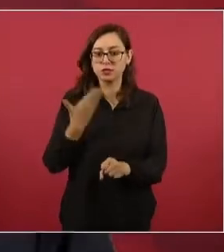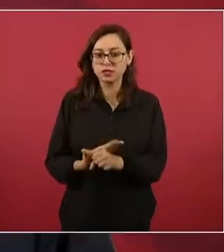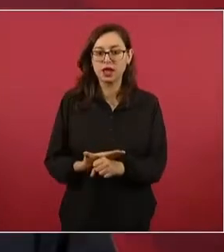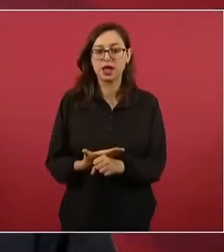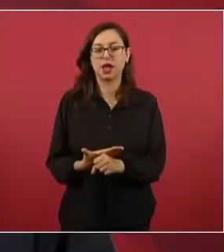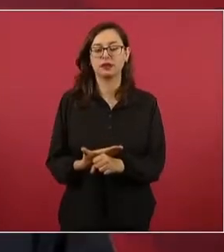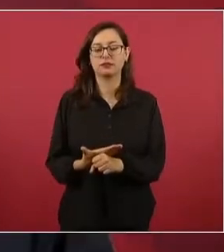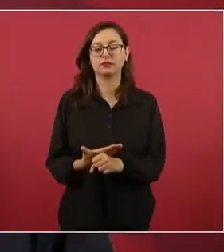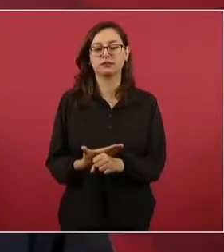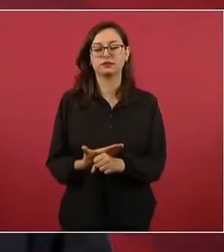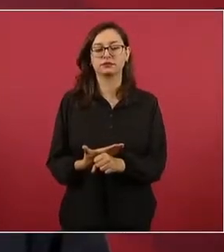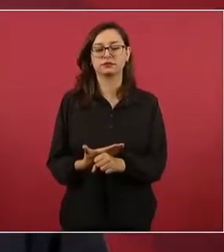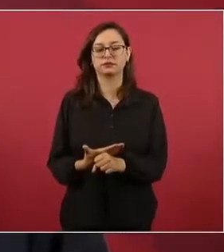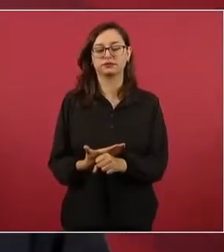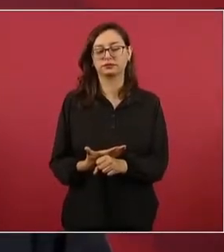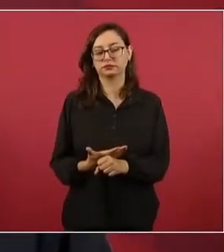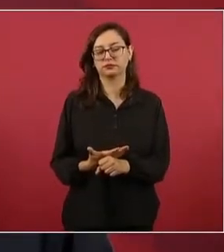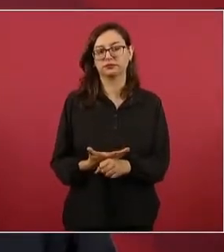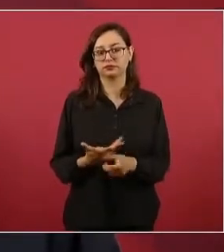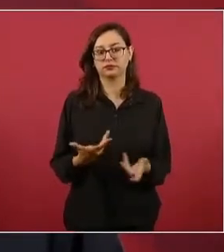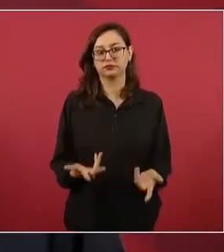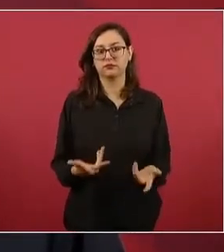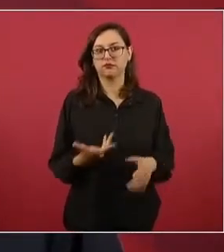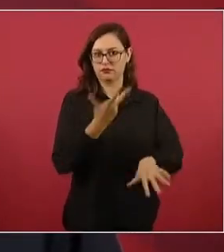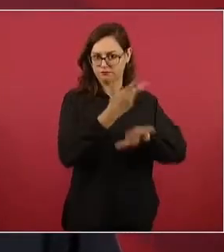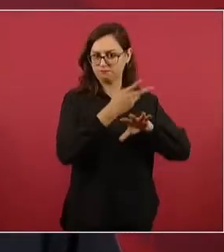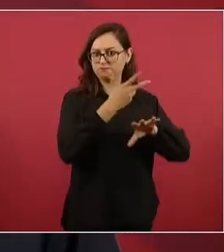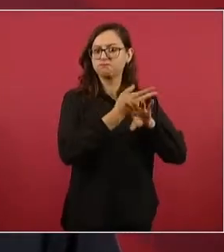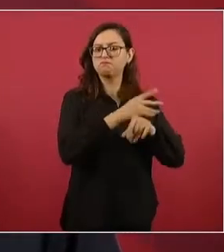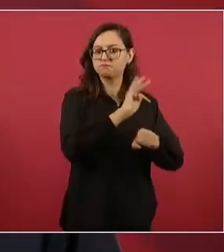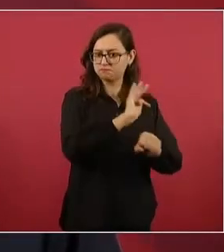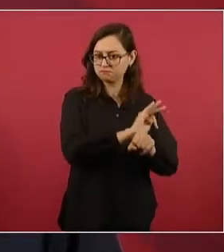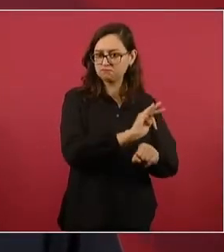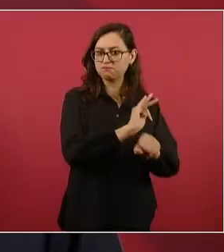que defiende a su país.